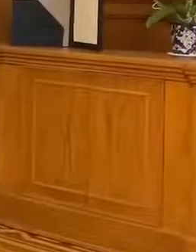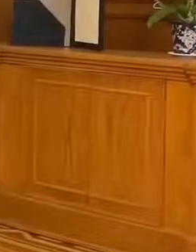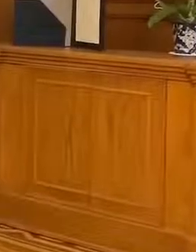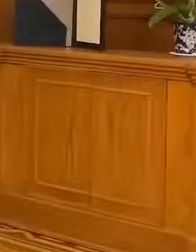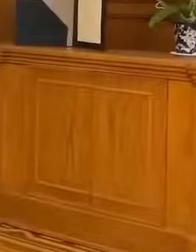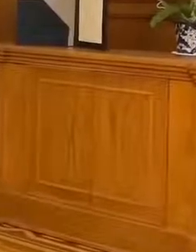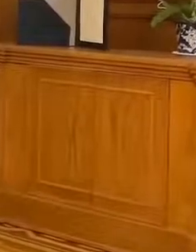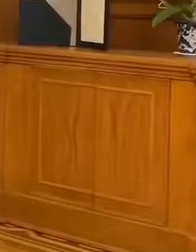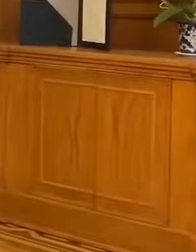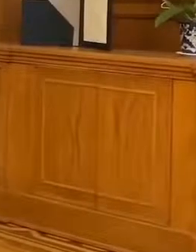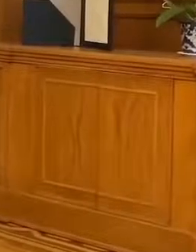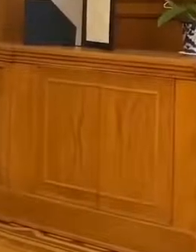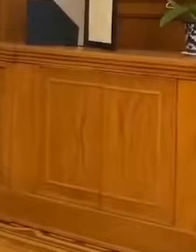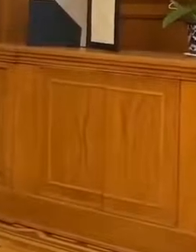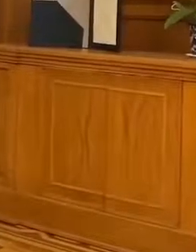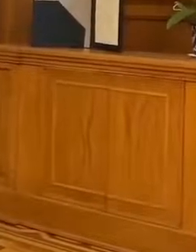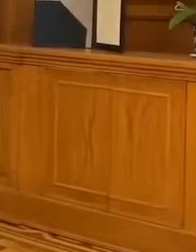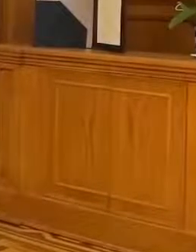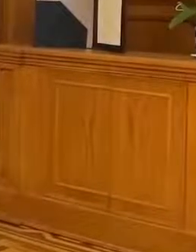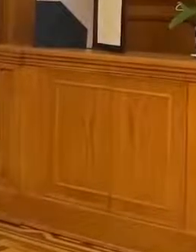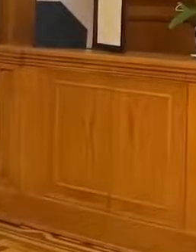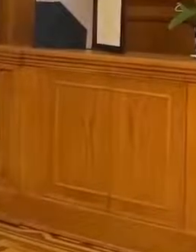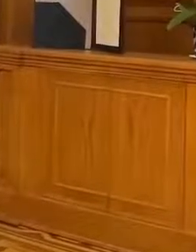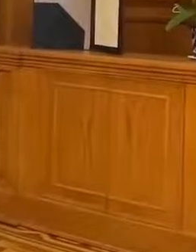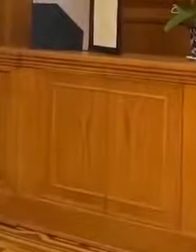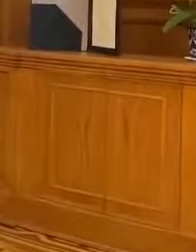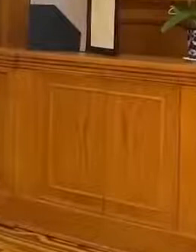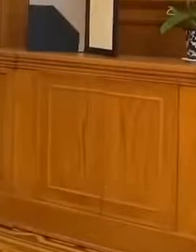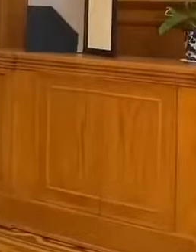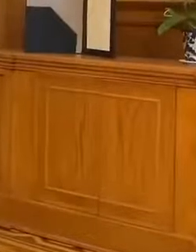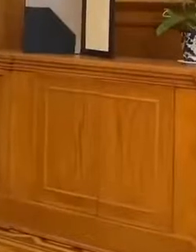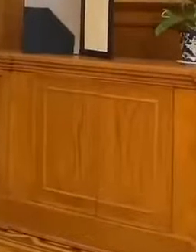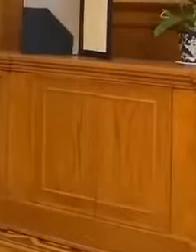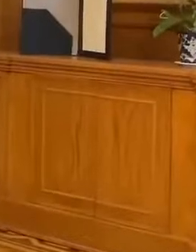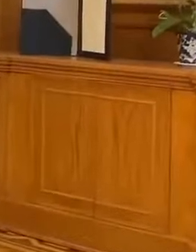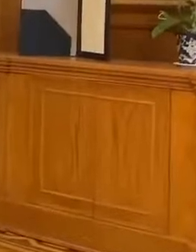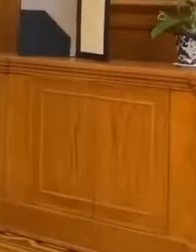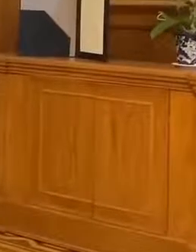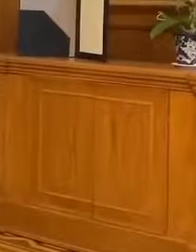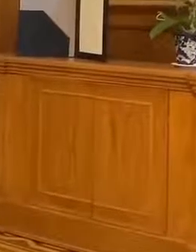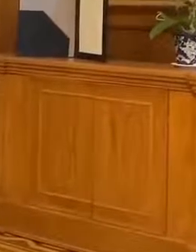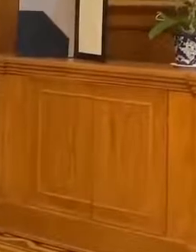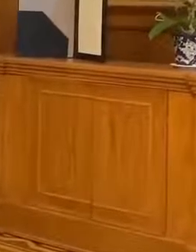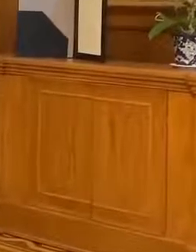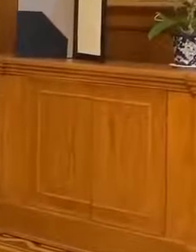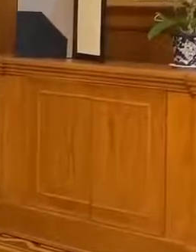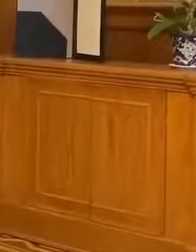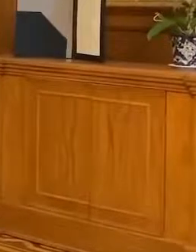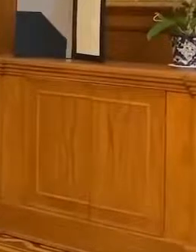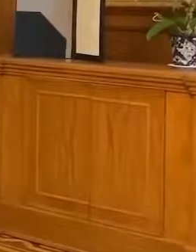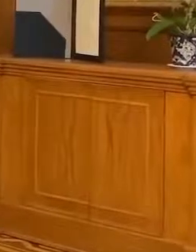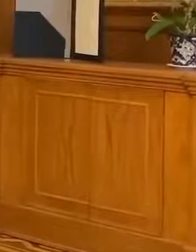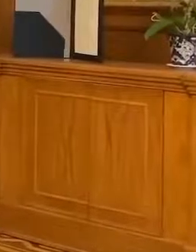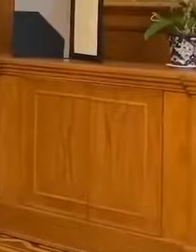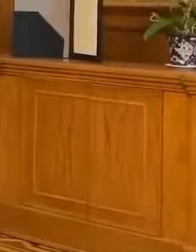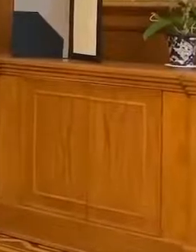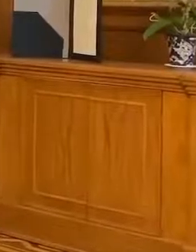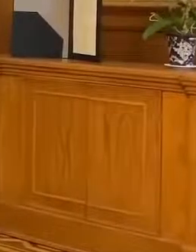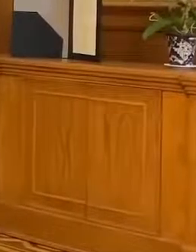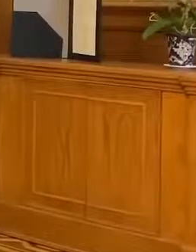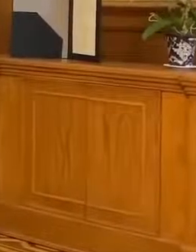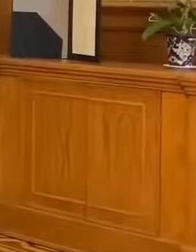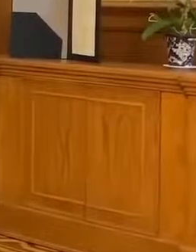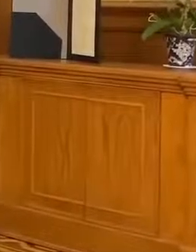calamidades, emerge en México el humanismo, la fraternidad. Y a eso es a